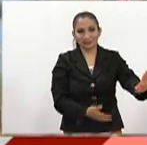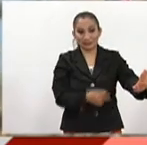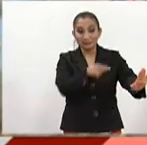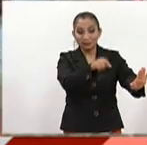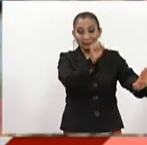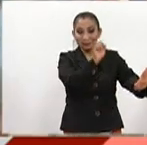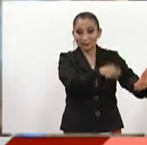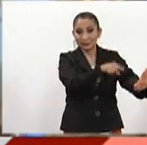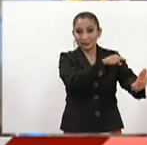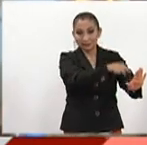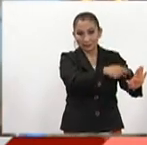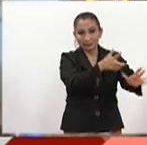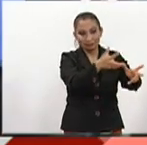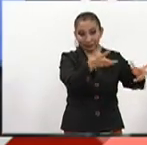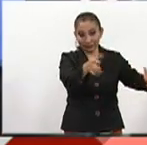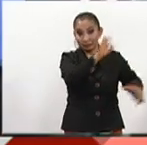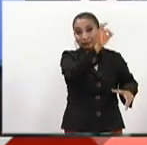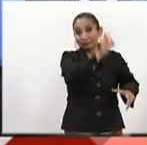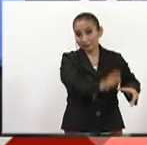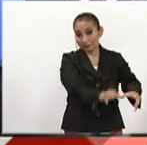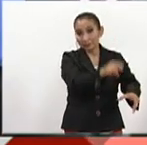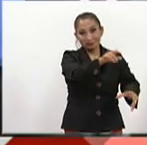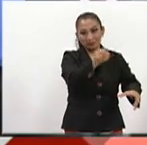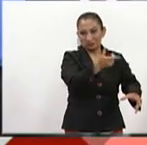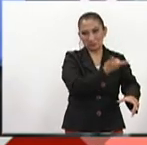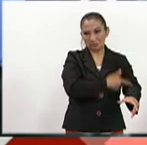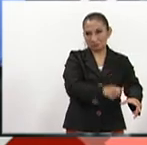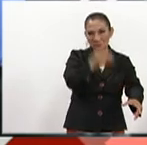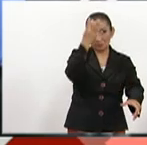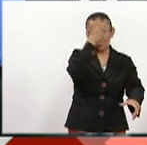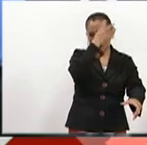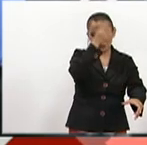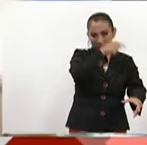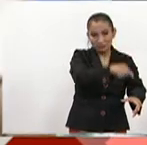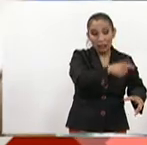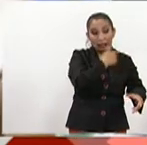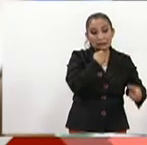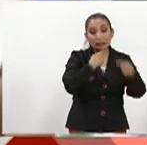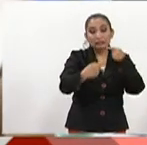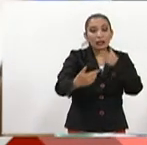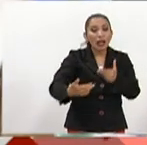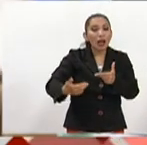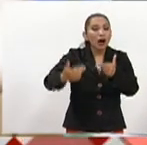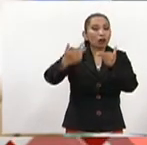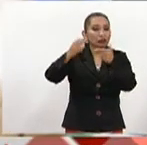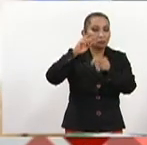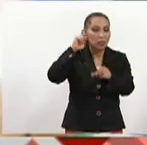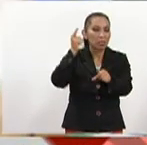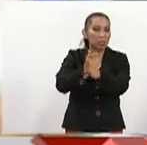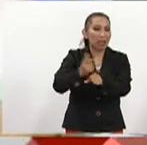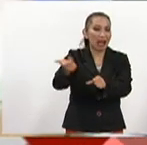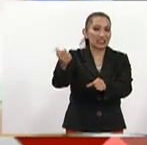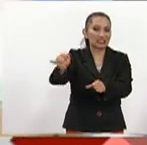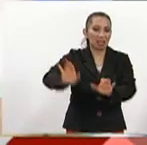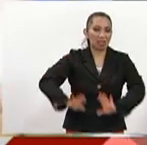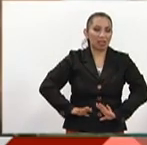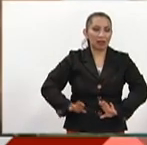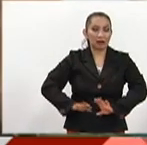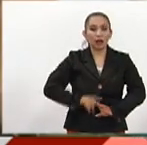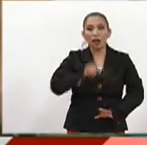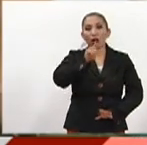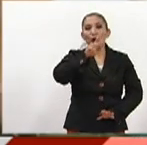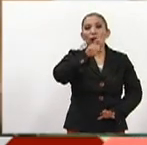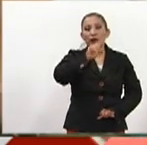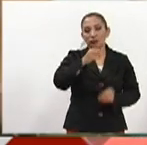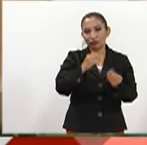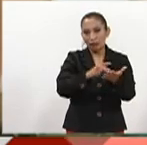forman parte de este enorme porcentaje. Así que yo creo que es una posición de negociación, claramente. Luis Fonserrada, pues